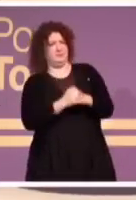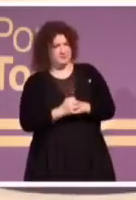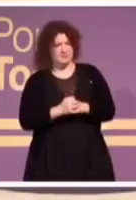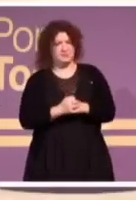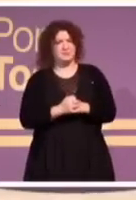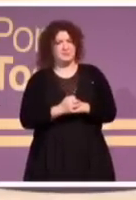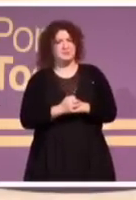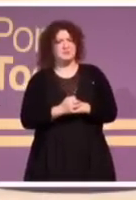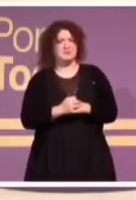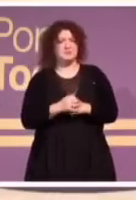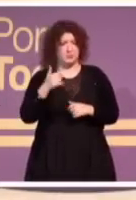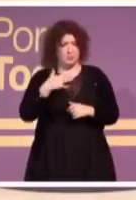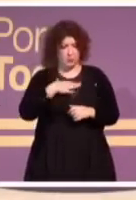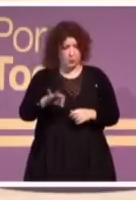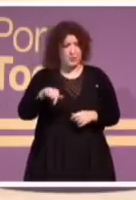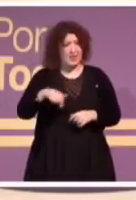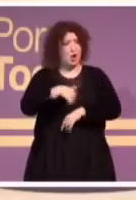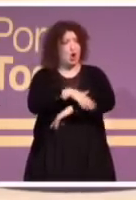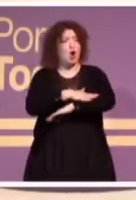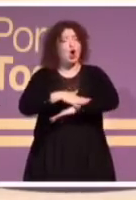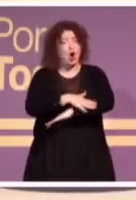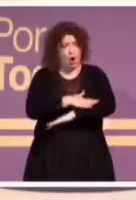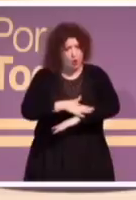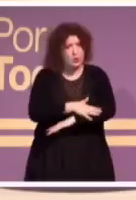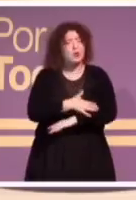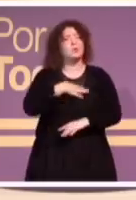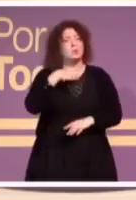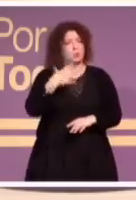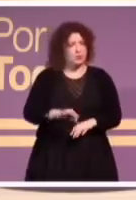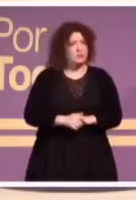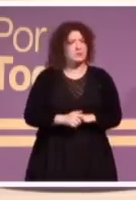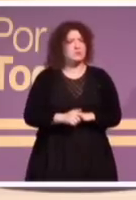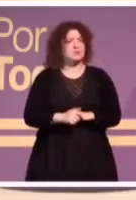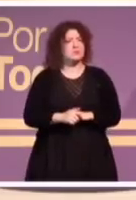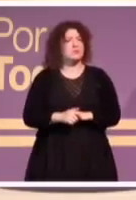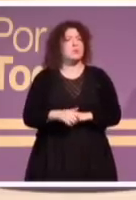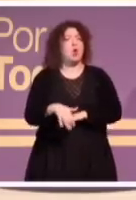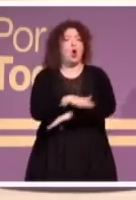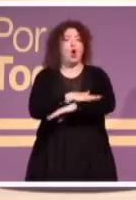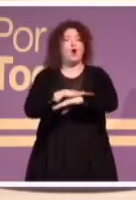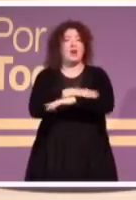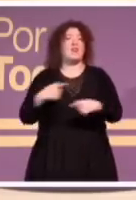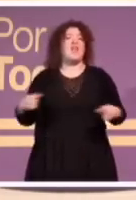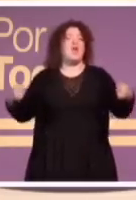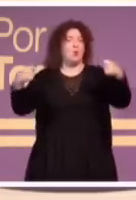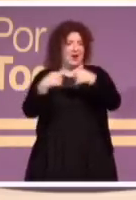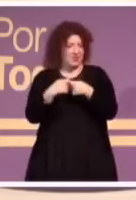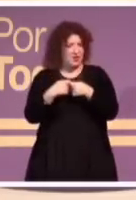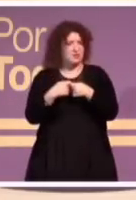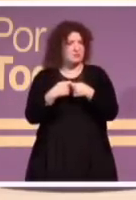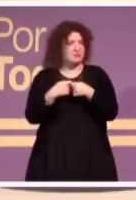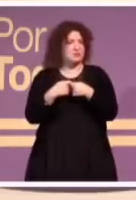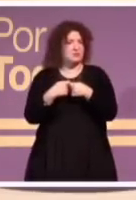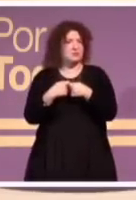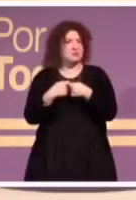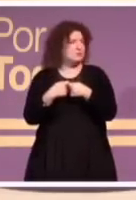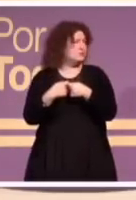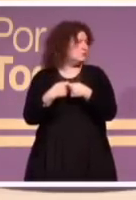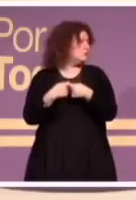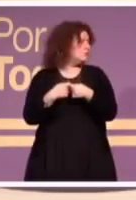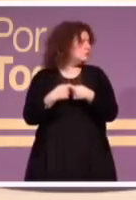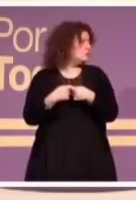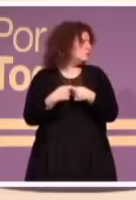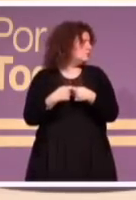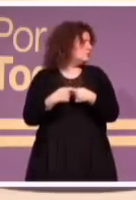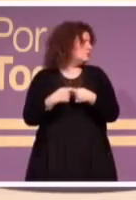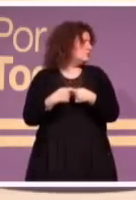posible este gobierno. Este gobierno de coalición. Este gobierno de coalición en el que hubo momentos